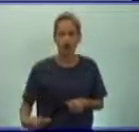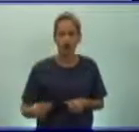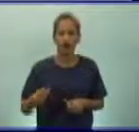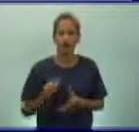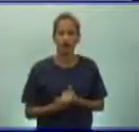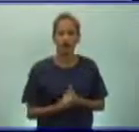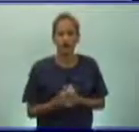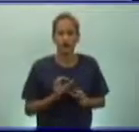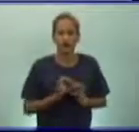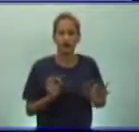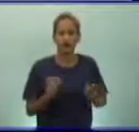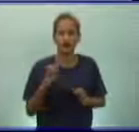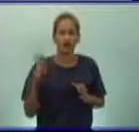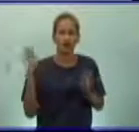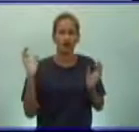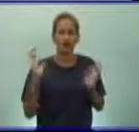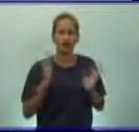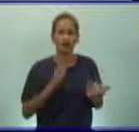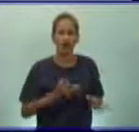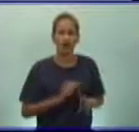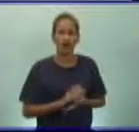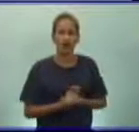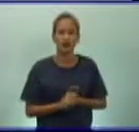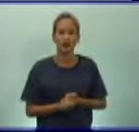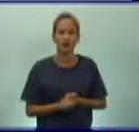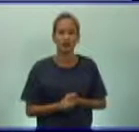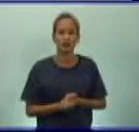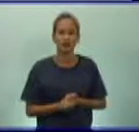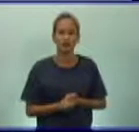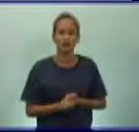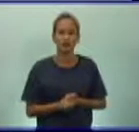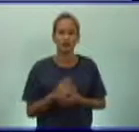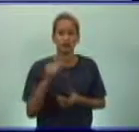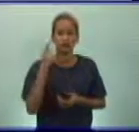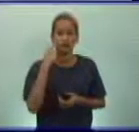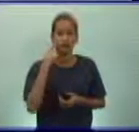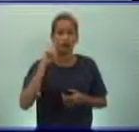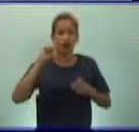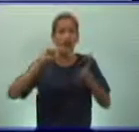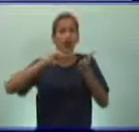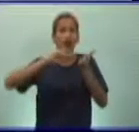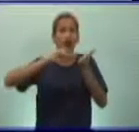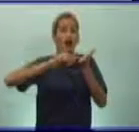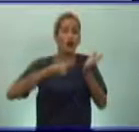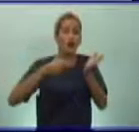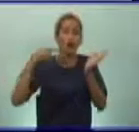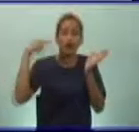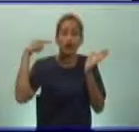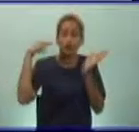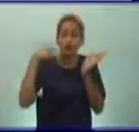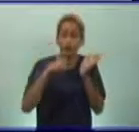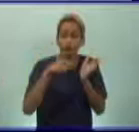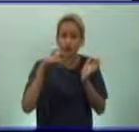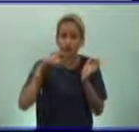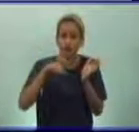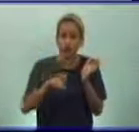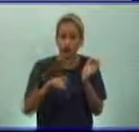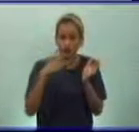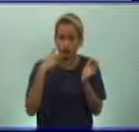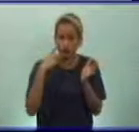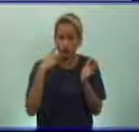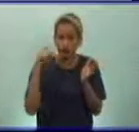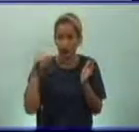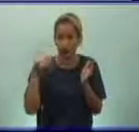de los signos de puntuación. En este caso, la coma y el punto final. Observen bien